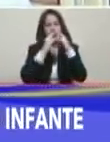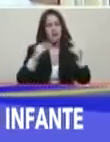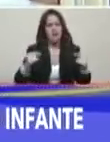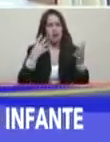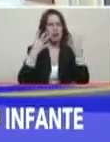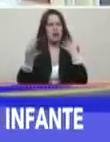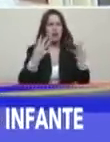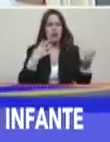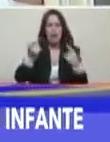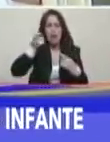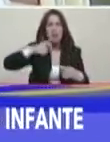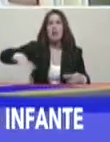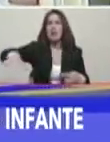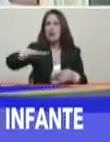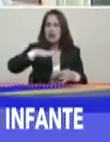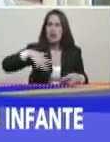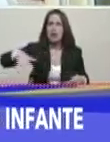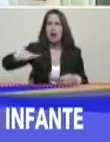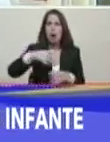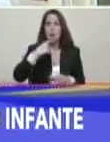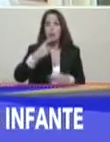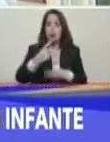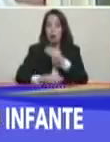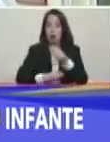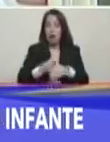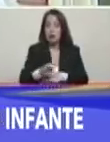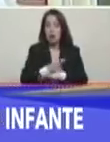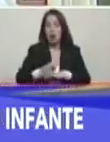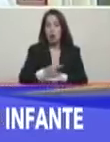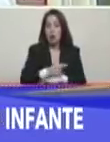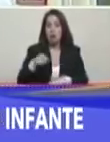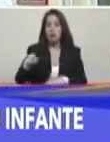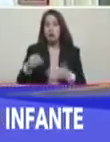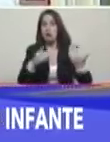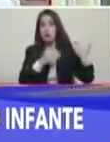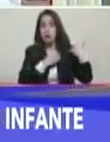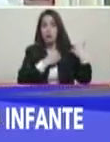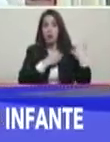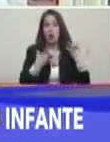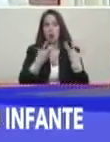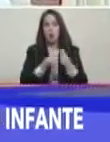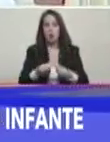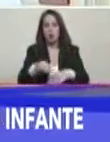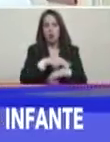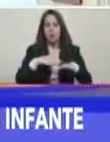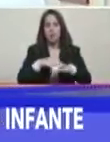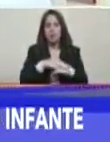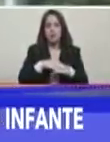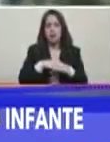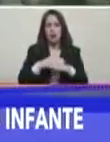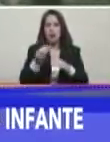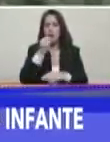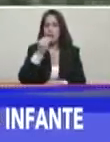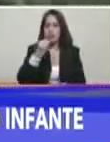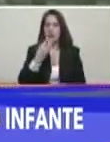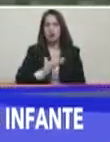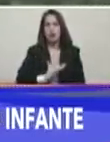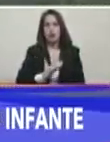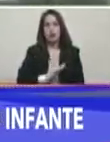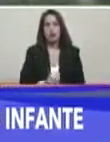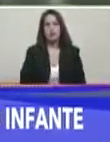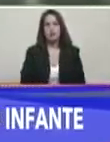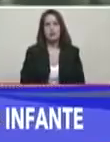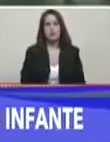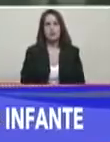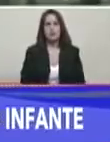las cuales son organizadas por la Gobernación del Estado, mancomunadamente con el Ministerio de Alimentación y la Alcaldía del Municipio Infante.